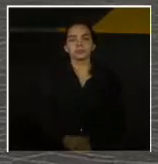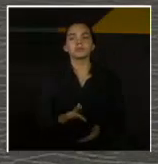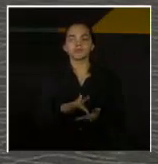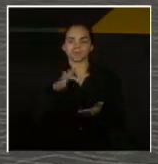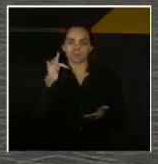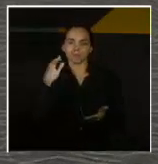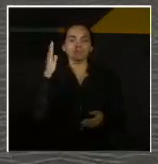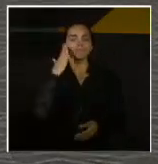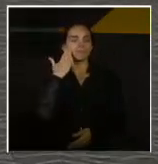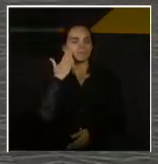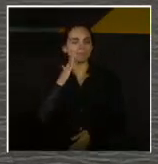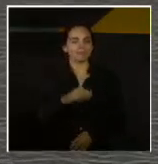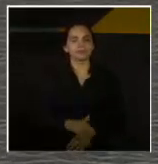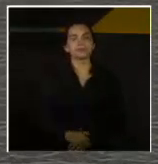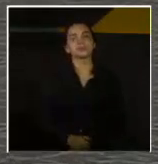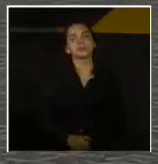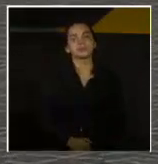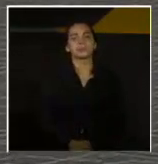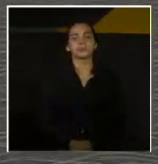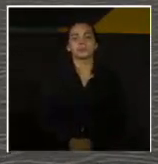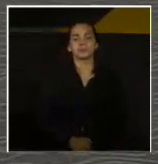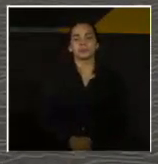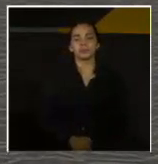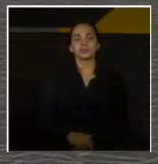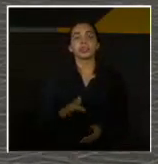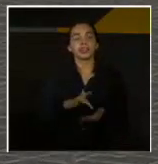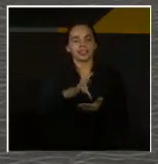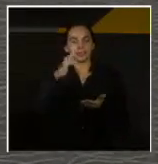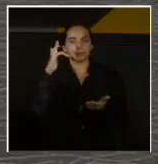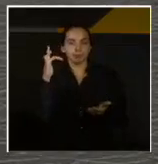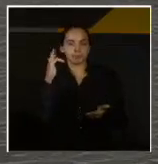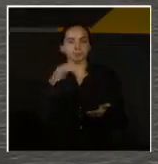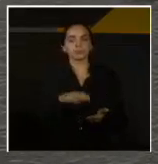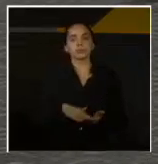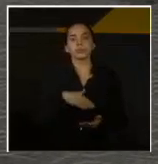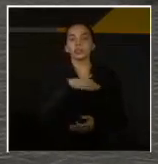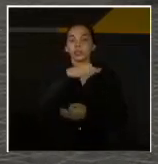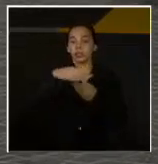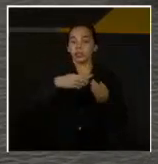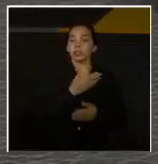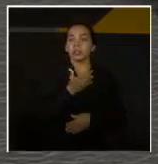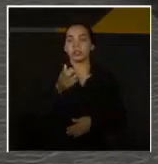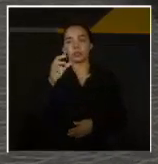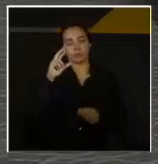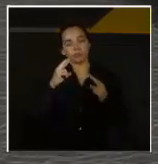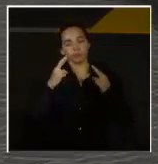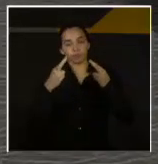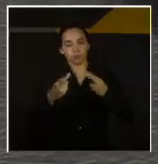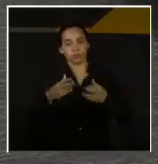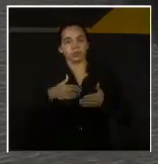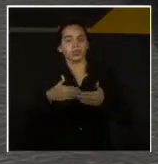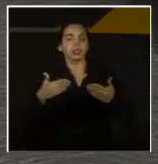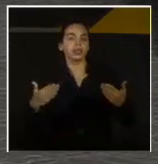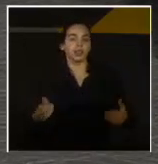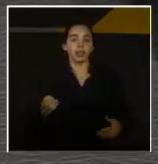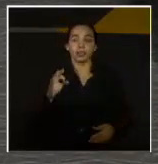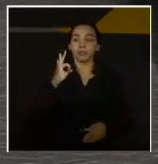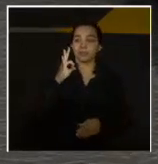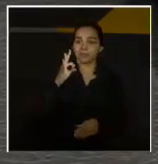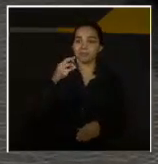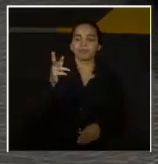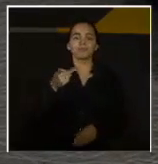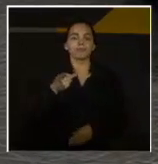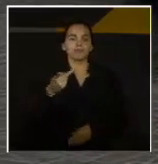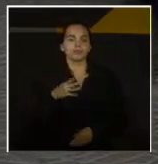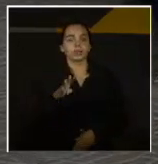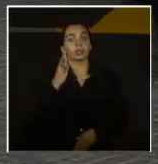candidato. Muy amable. Vamos contigo, Marisa. Muchas gracias a todos los candidatos. Corresponde ahora la tercera pregunta para